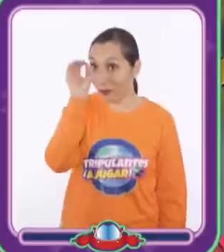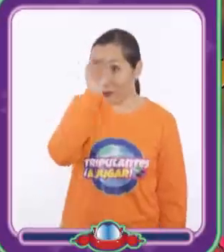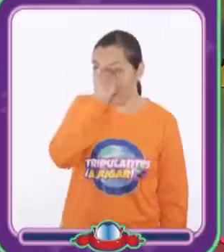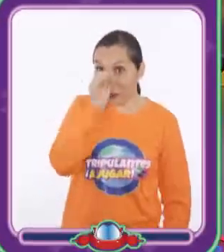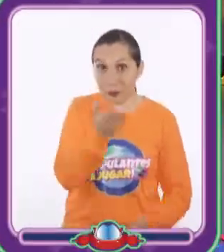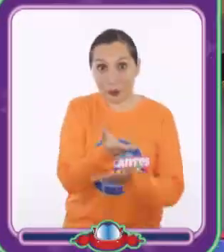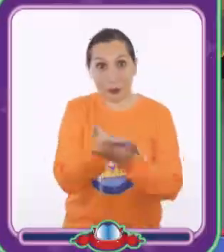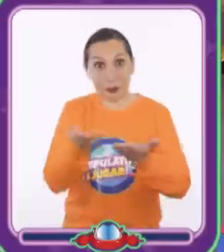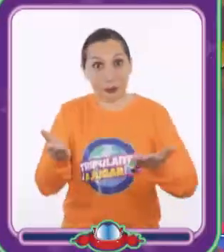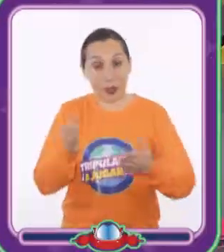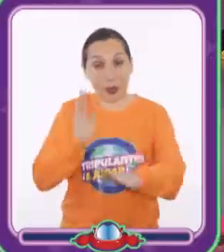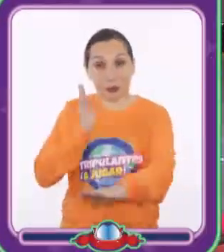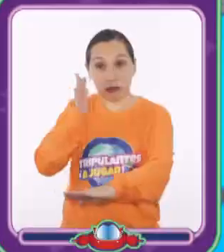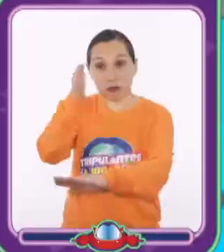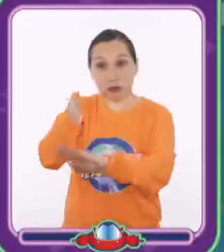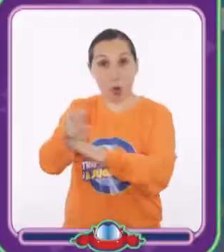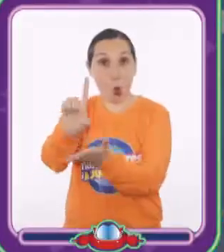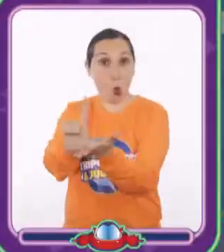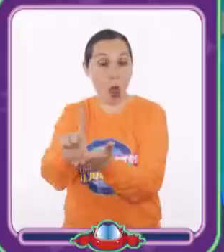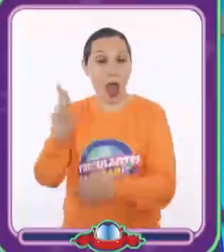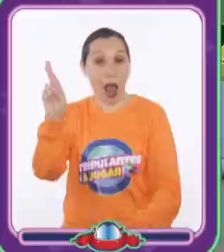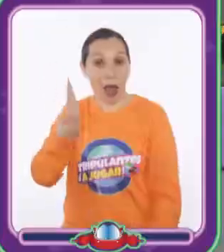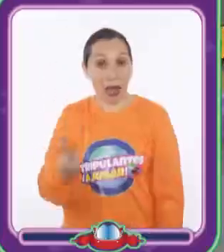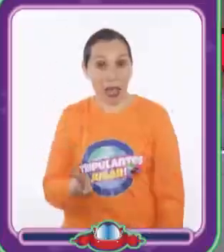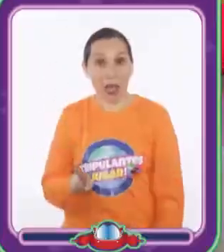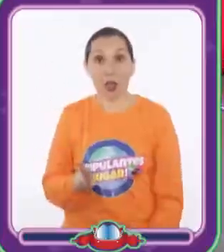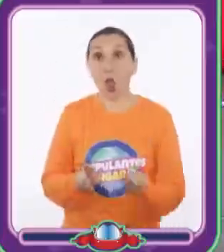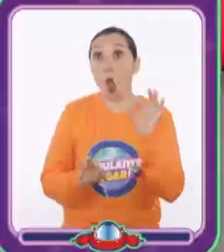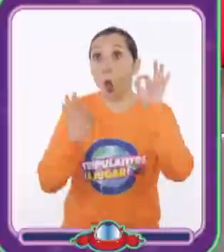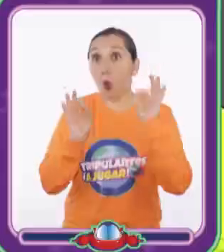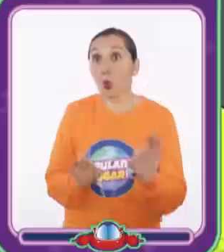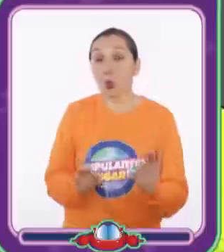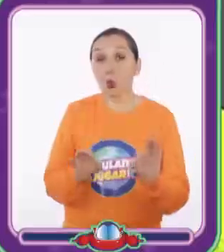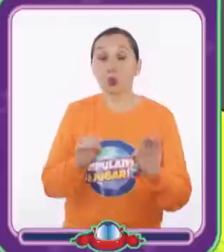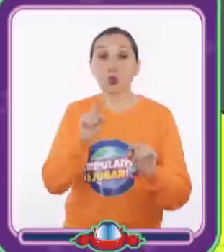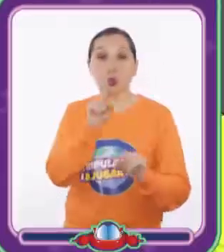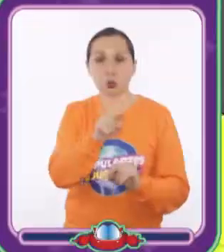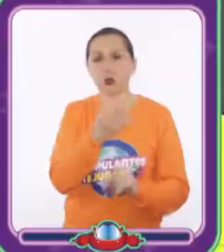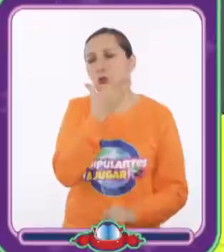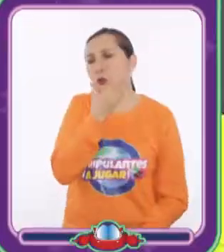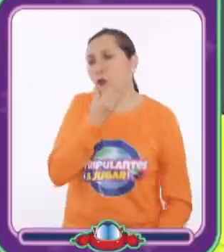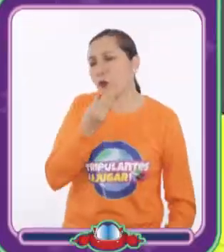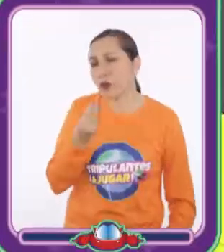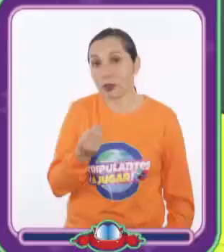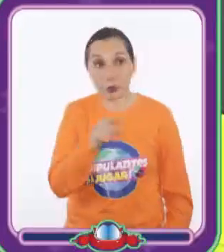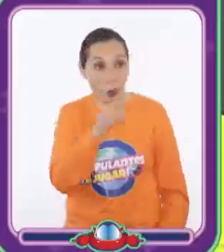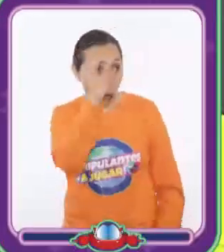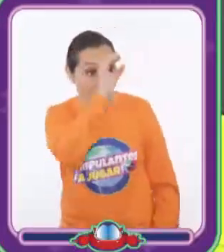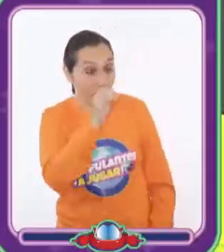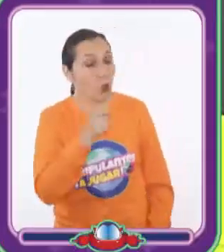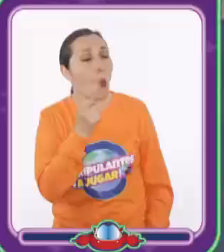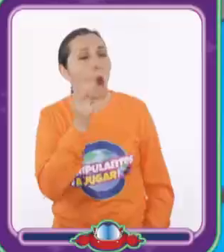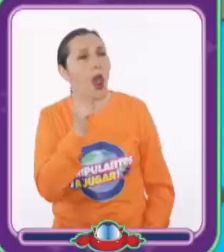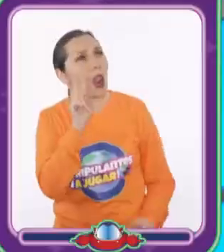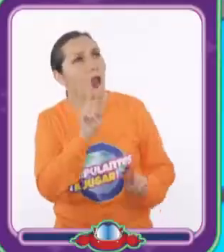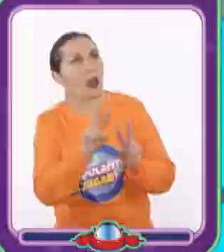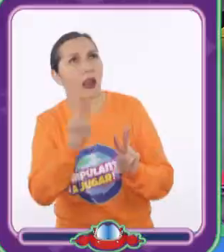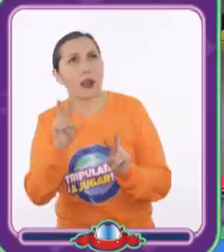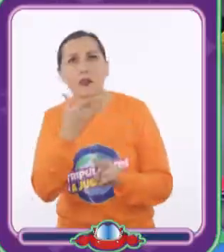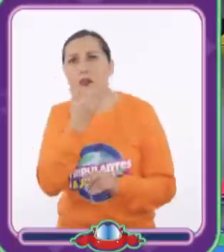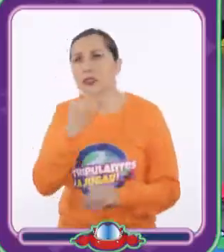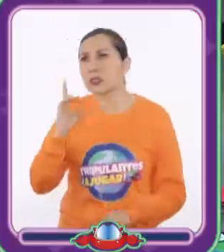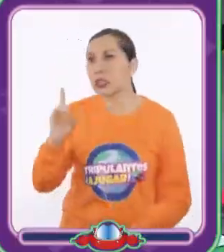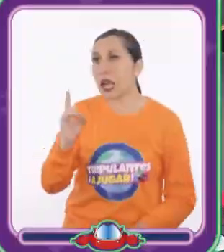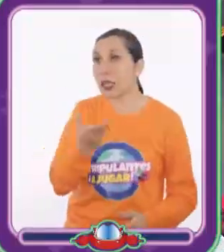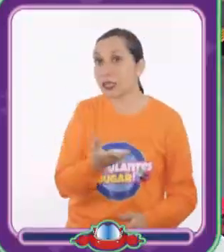¿Qué le parece, tripulación, nuestro destino, Rengo? ¡Esta foto salió! ¡Esta foto, claro, muy bonito! ¿Qué le pareció? ¿Qué le llamó la